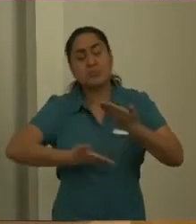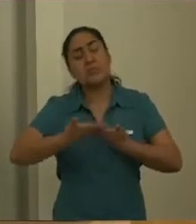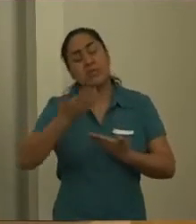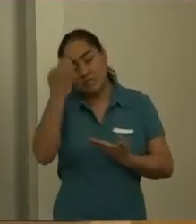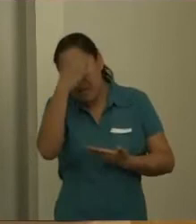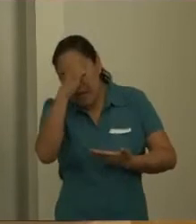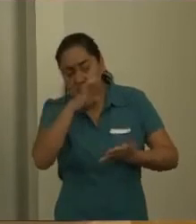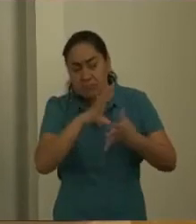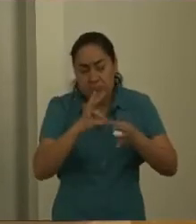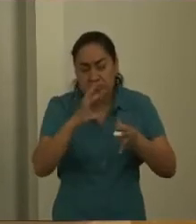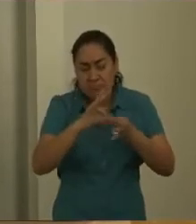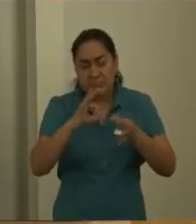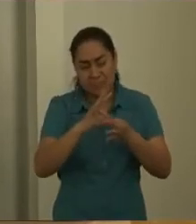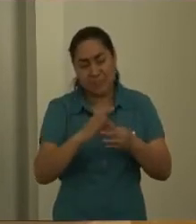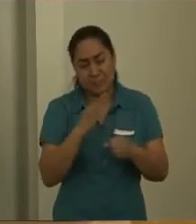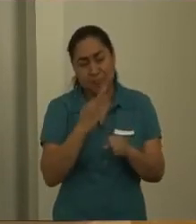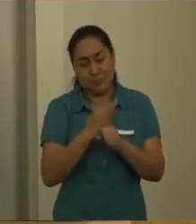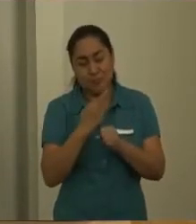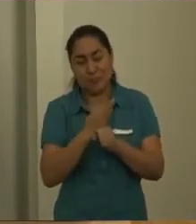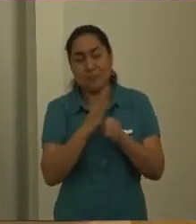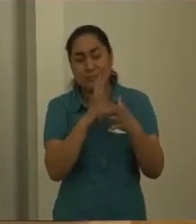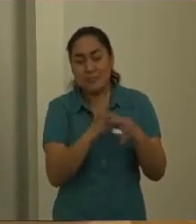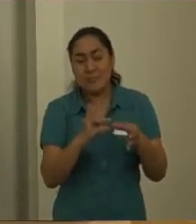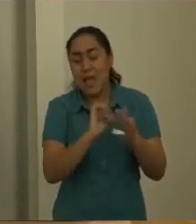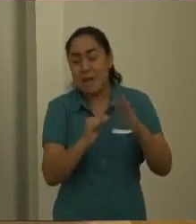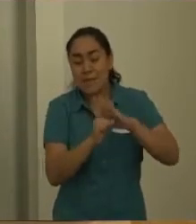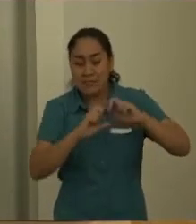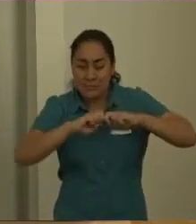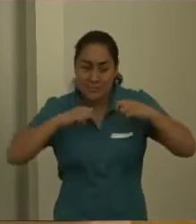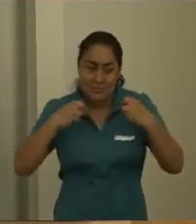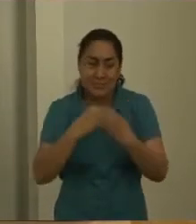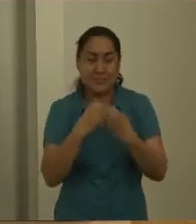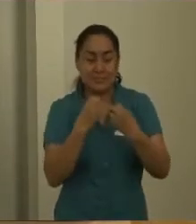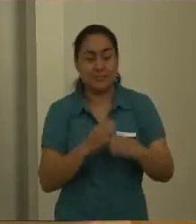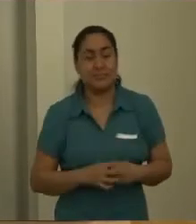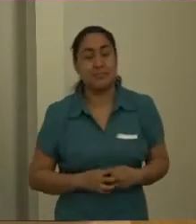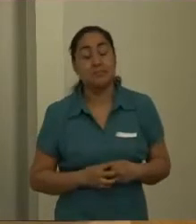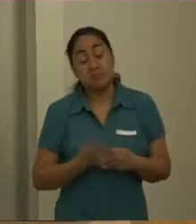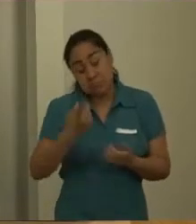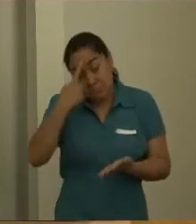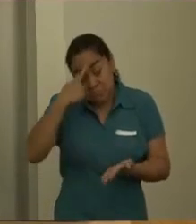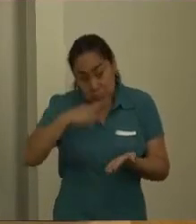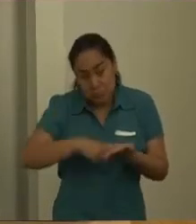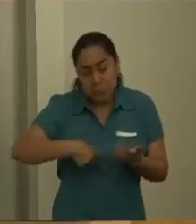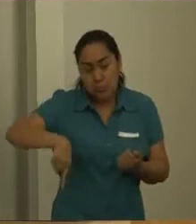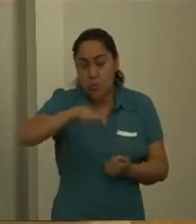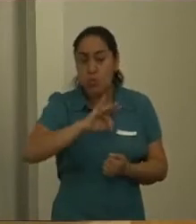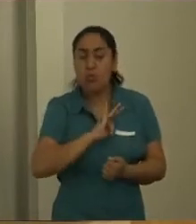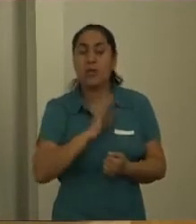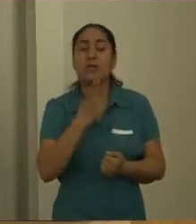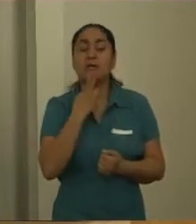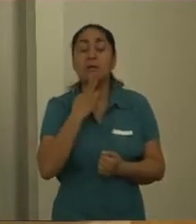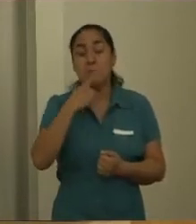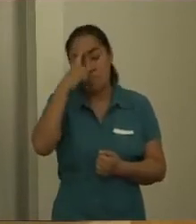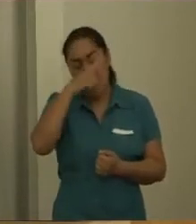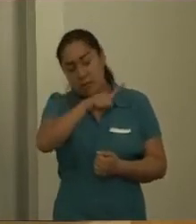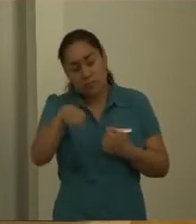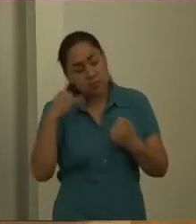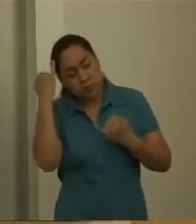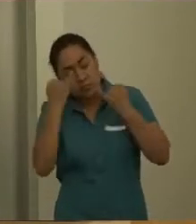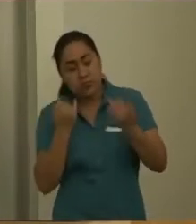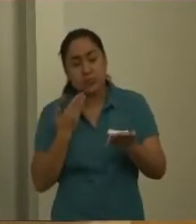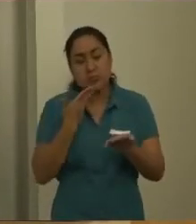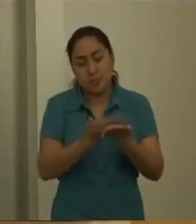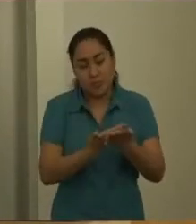experiencias y diálogo que se produzca en las mesas de trabajo del coloquio creo que harán posible generar propuestas que impulsen políticas